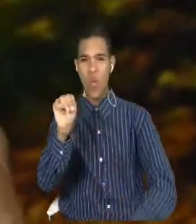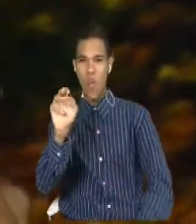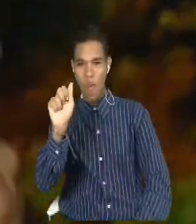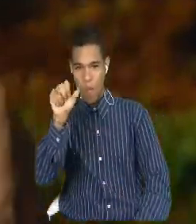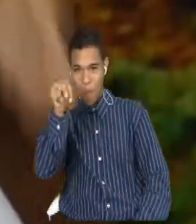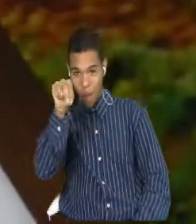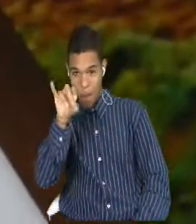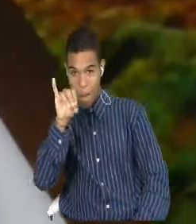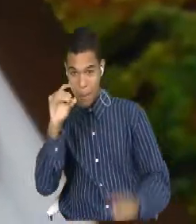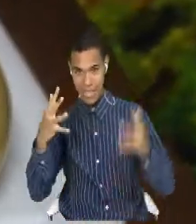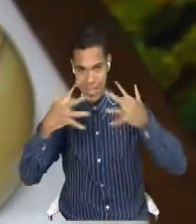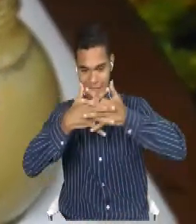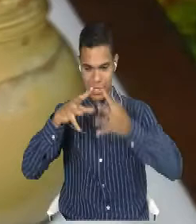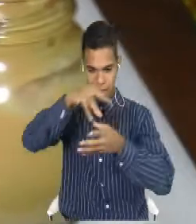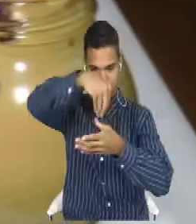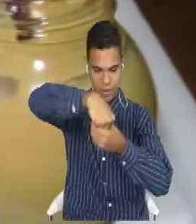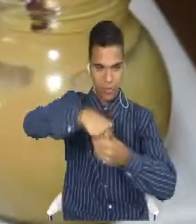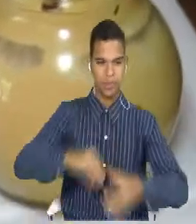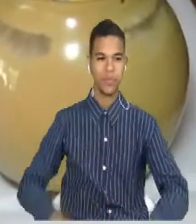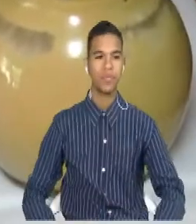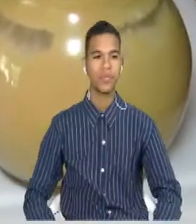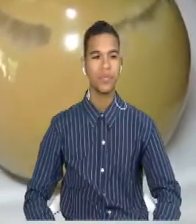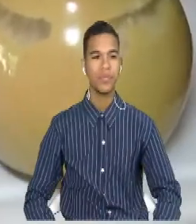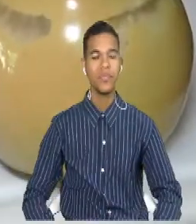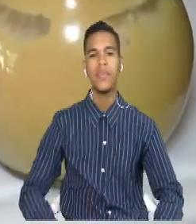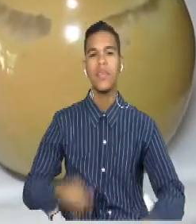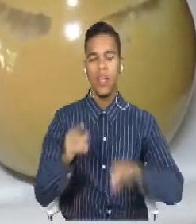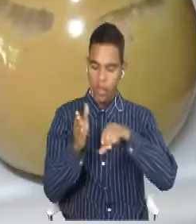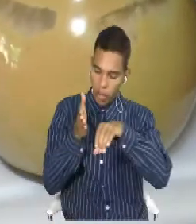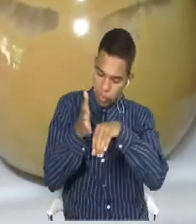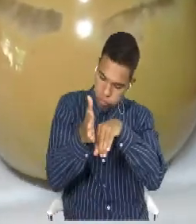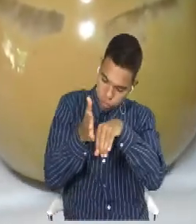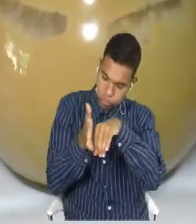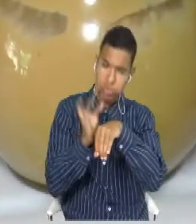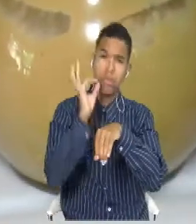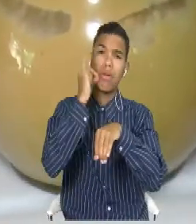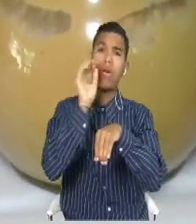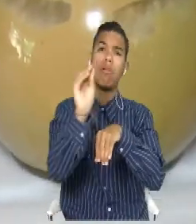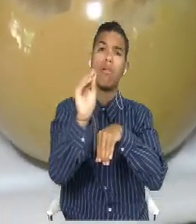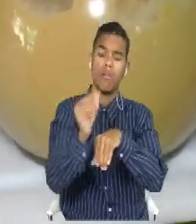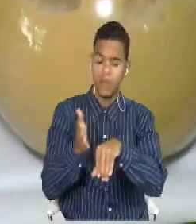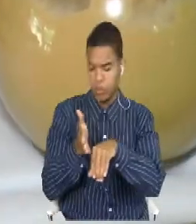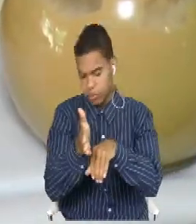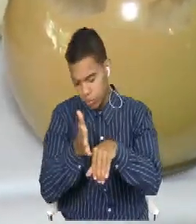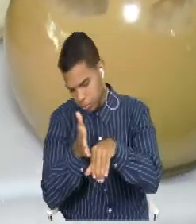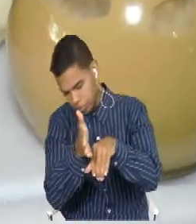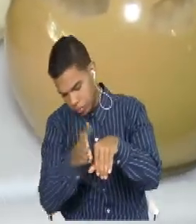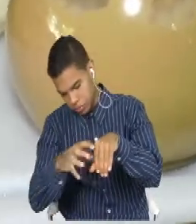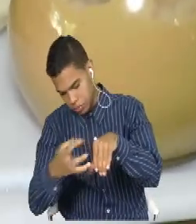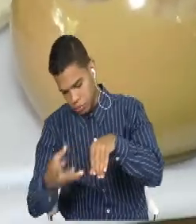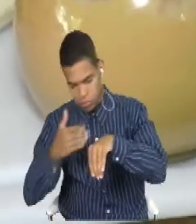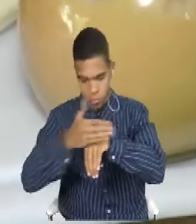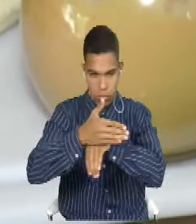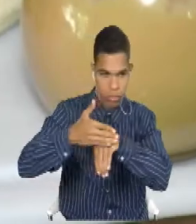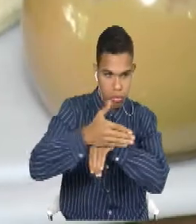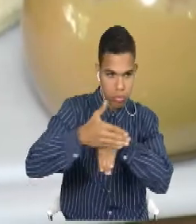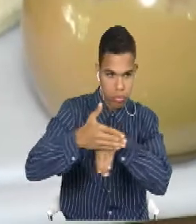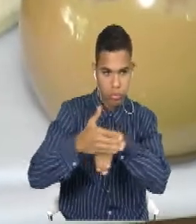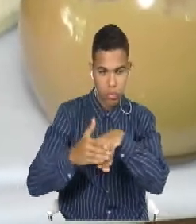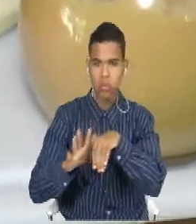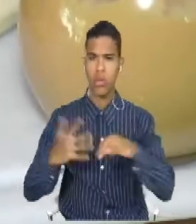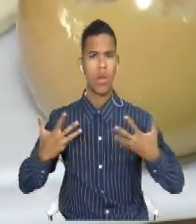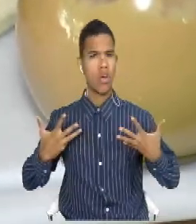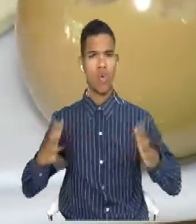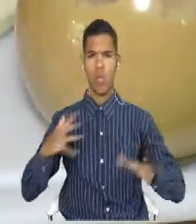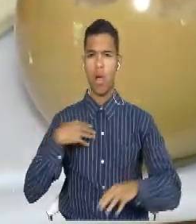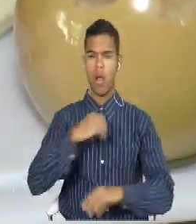calorías. Es un snack súper delicioso que nos puede acompañar cualquier momento del